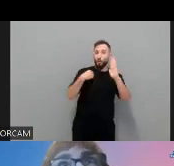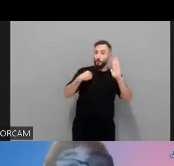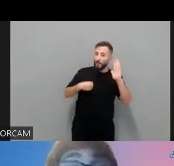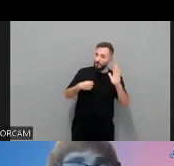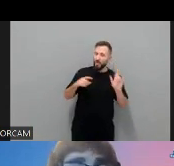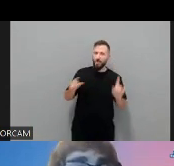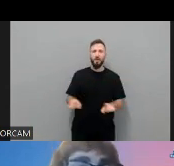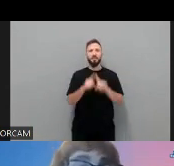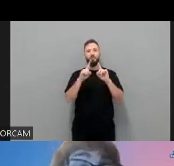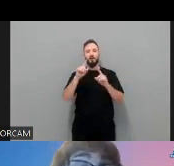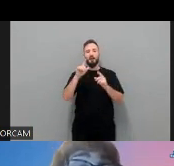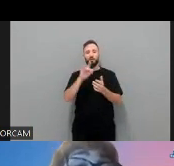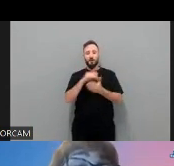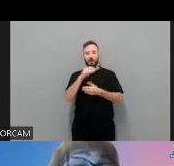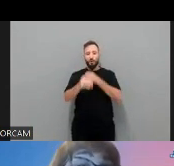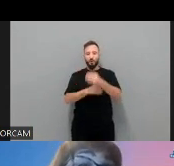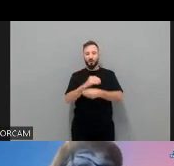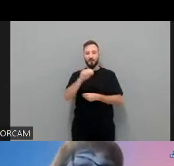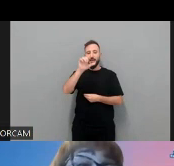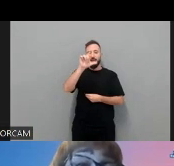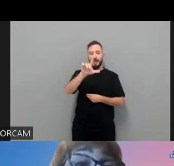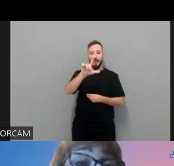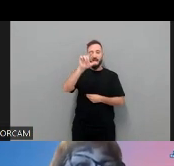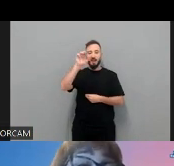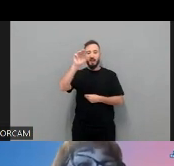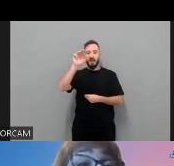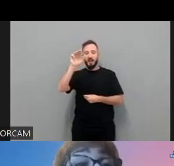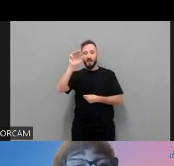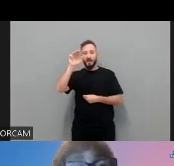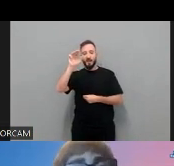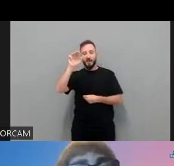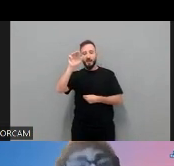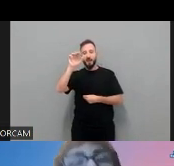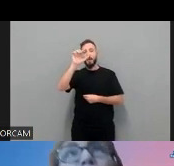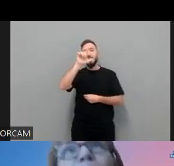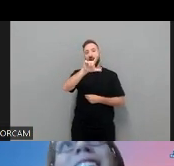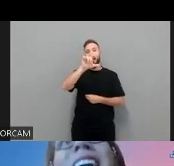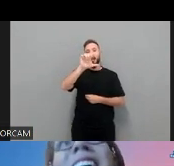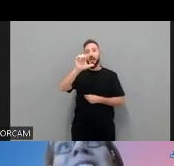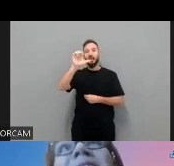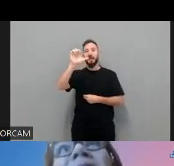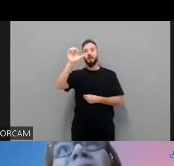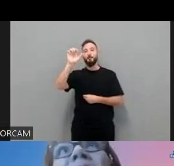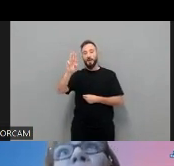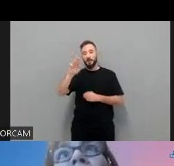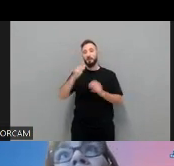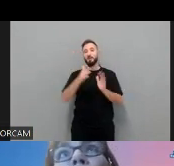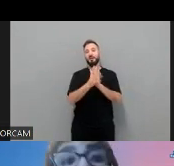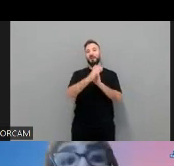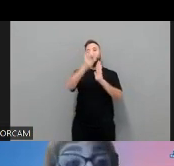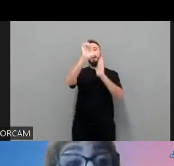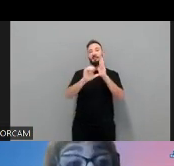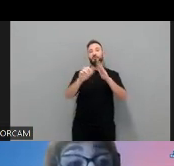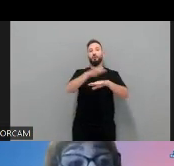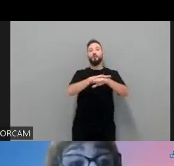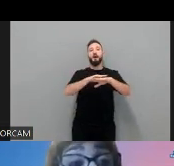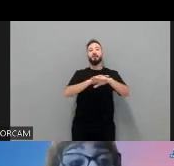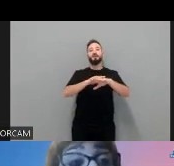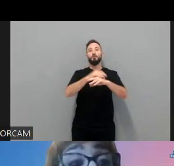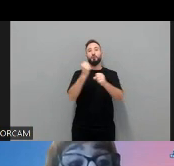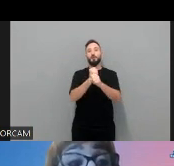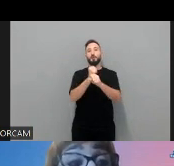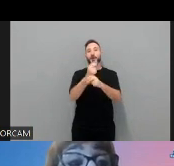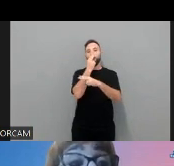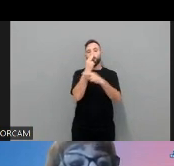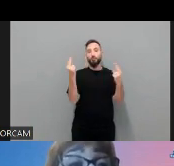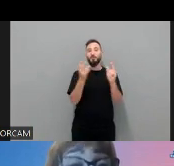tramita a través del EBEC. El EPEP, el Estatuto Básico del Empleado Público. Entonces, ahí hay falta de coordinación y lo que me vienen